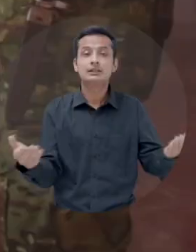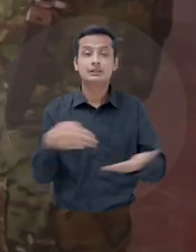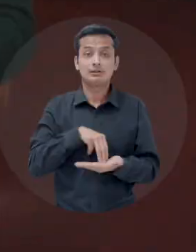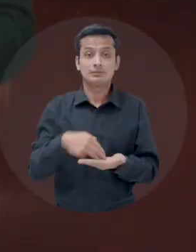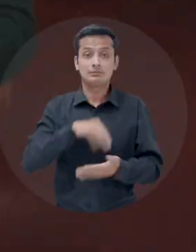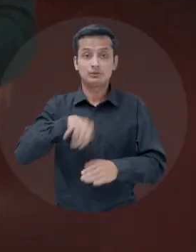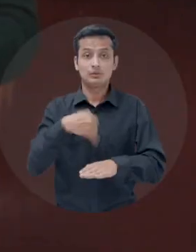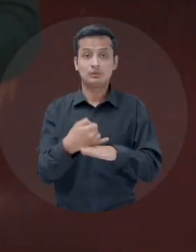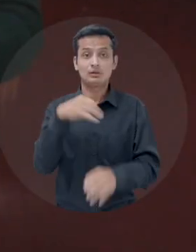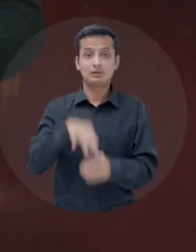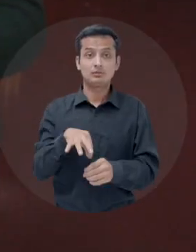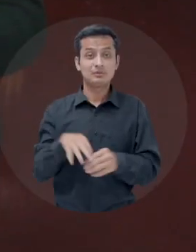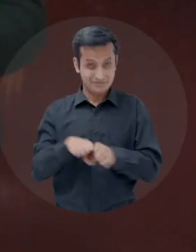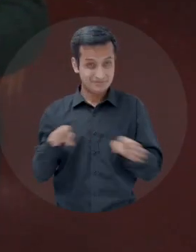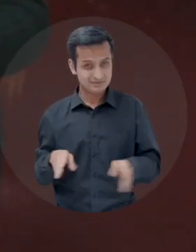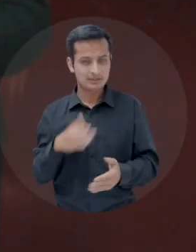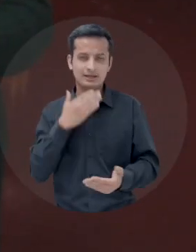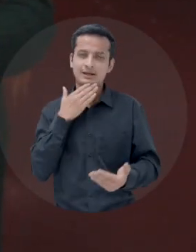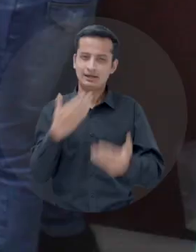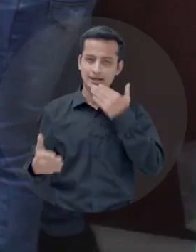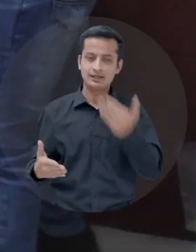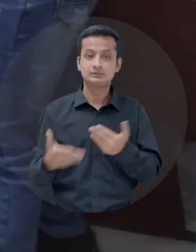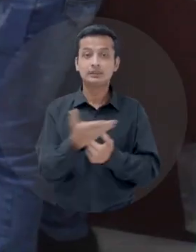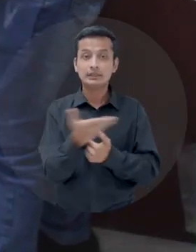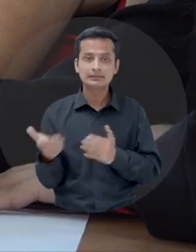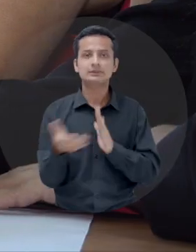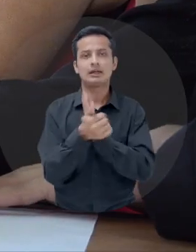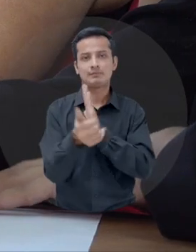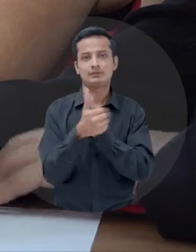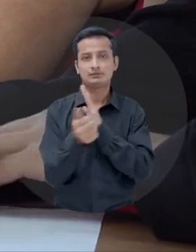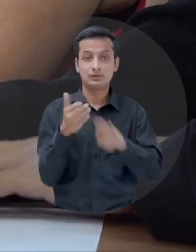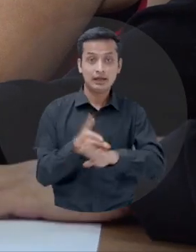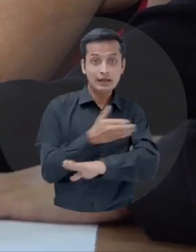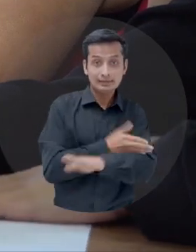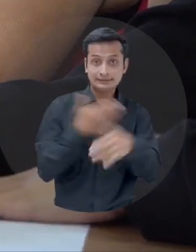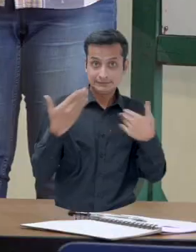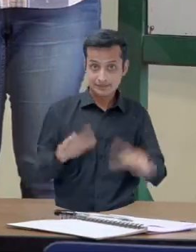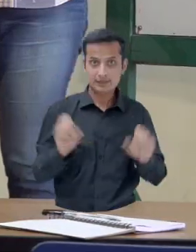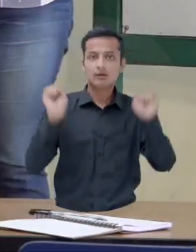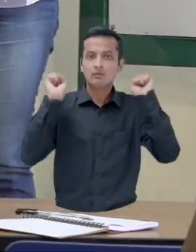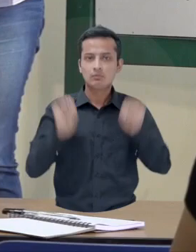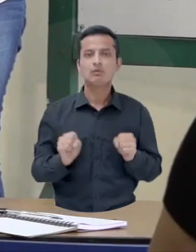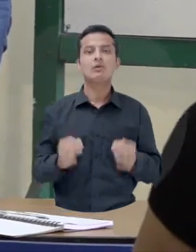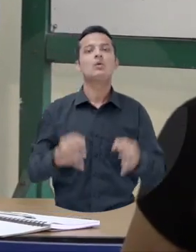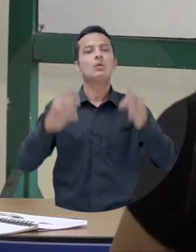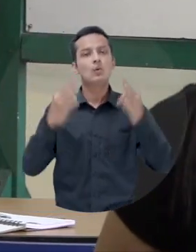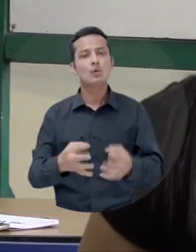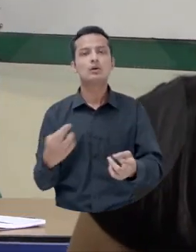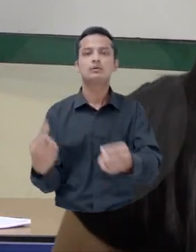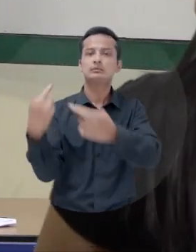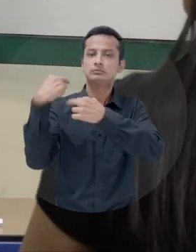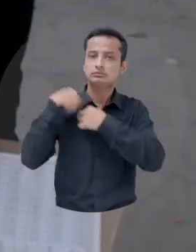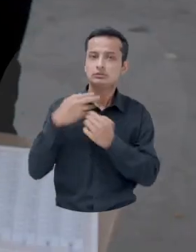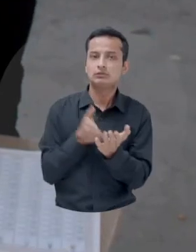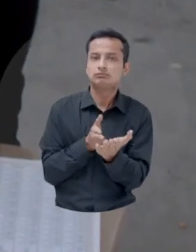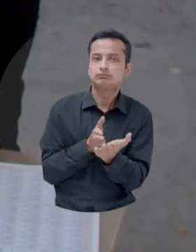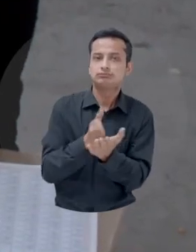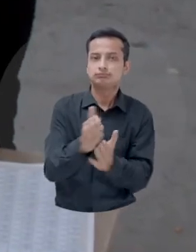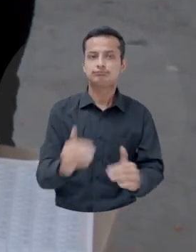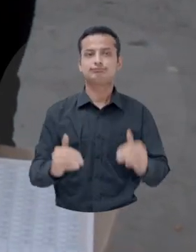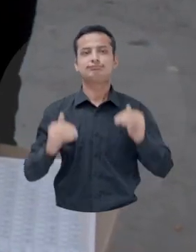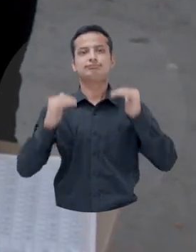la participación de los miembros de las juntas receptoras del voto en su capacitación, que les permitirá cumplir